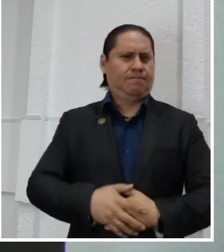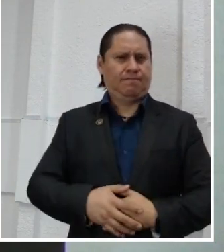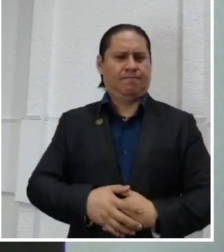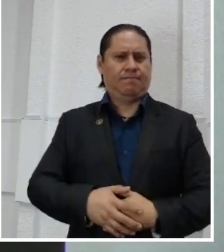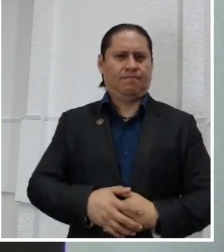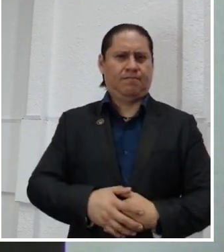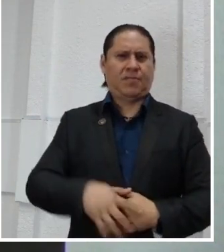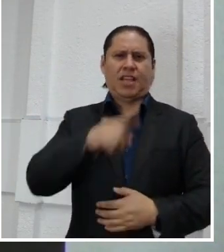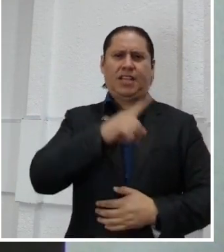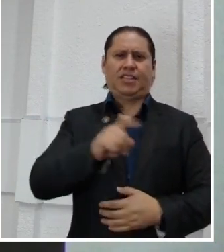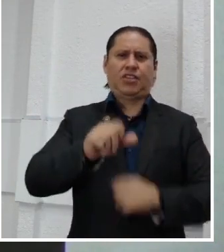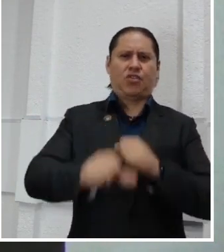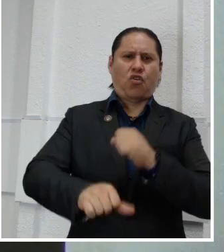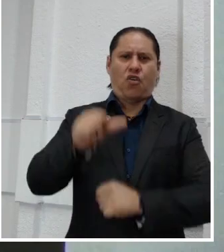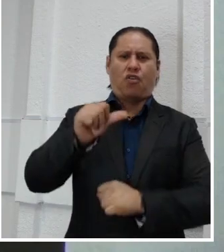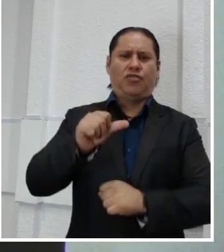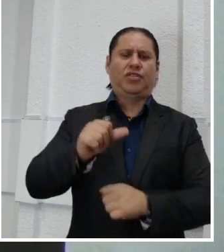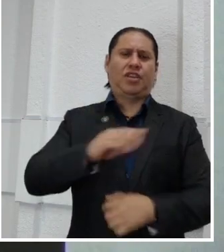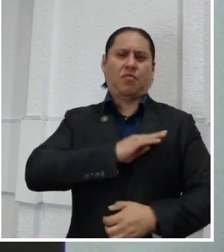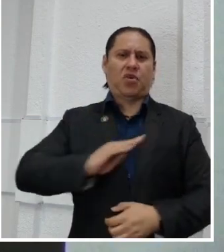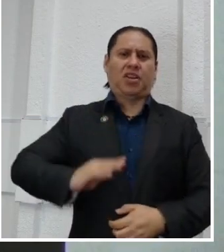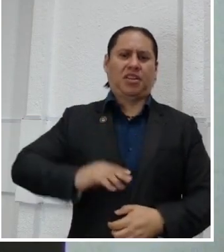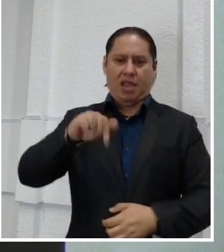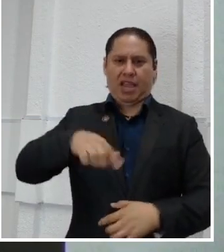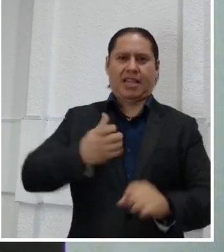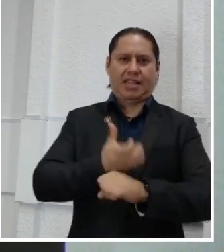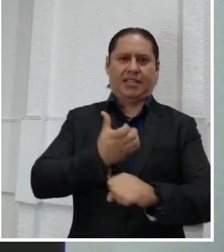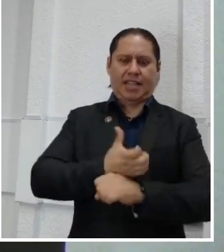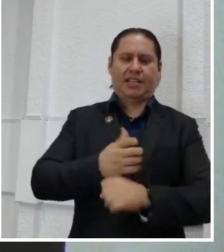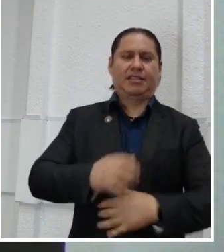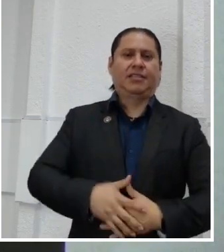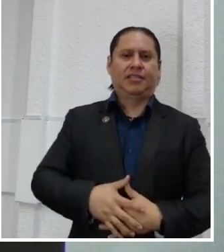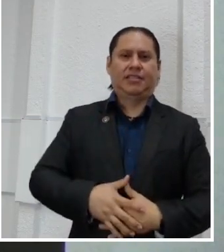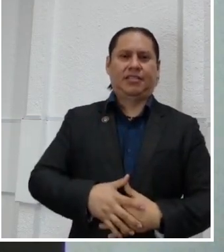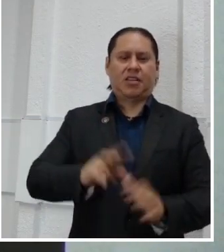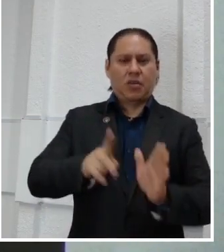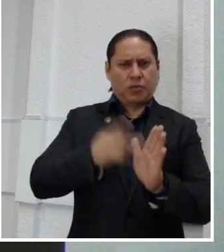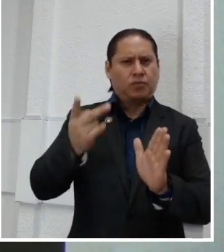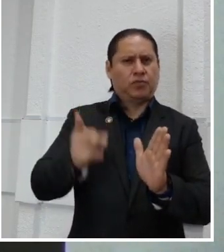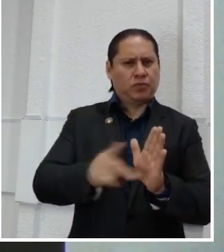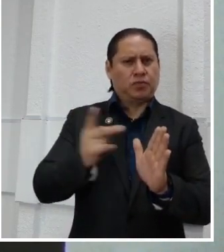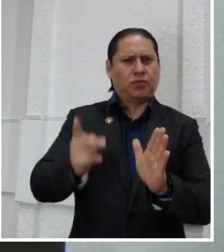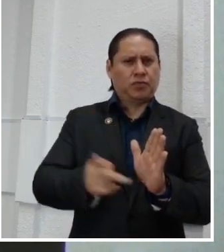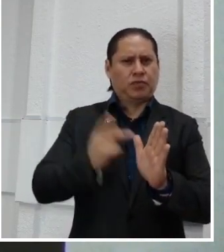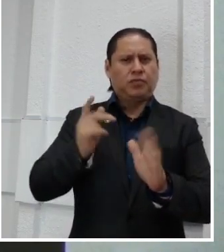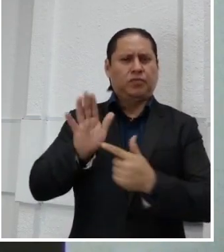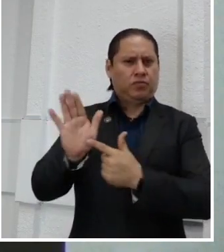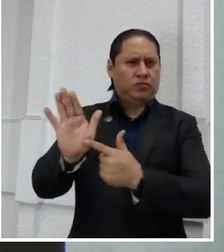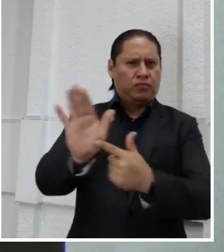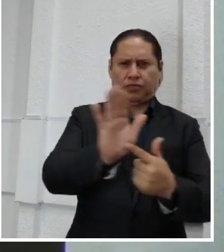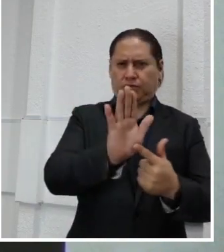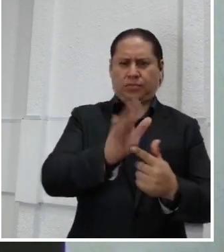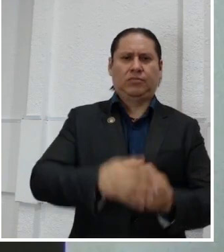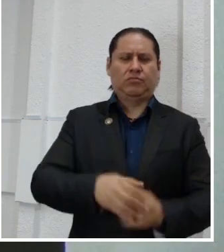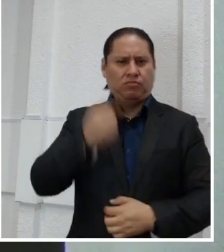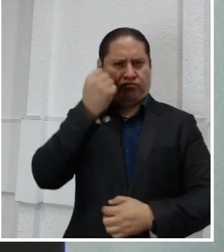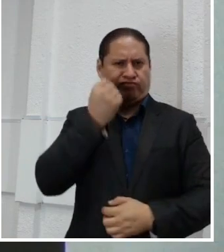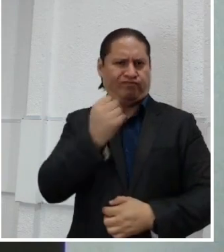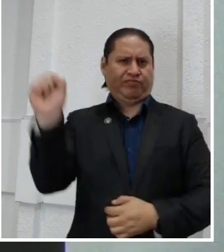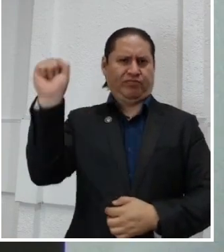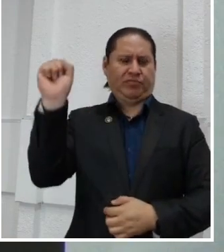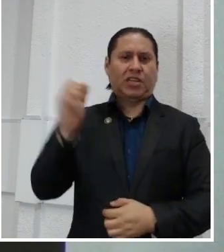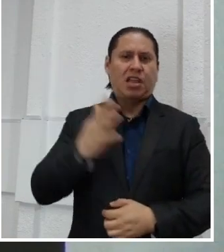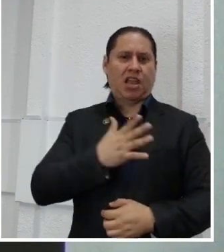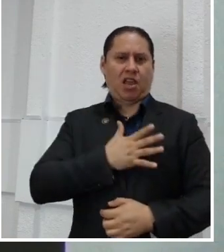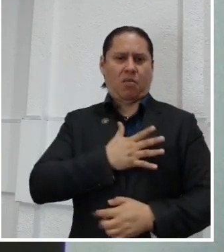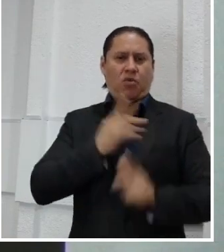entonces 111 municipios del estado. En reiteradas ocasiones dio muestra de su talento y de su amor